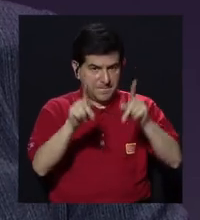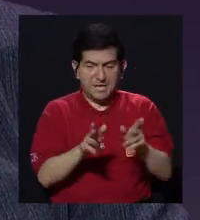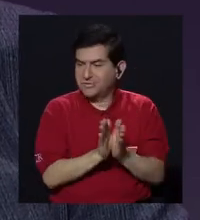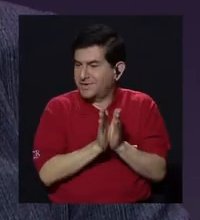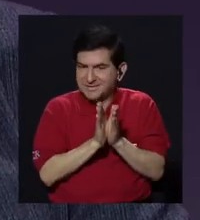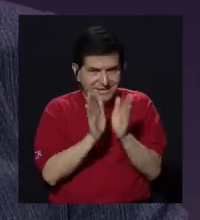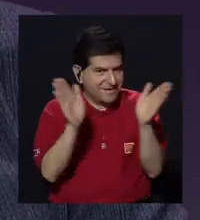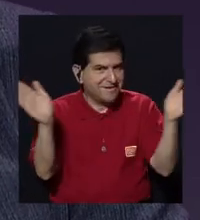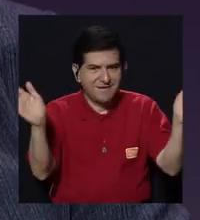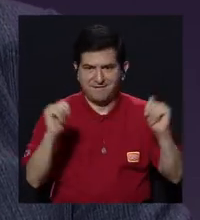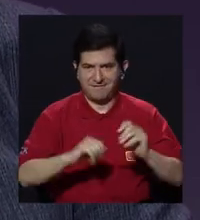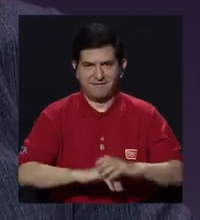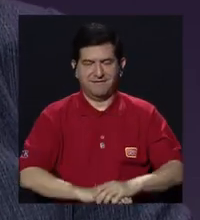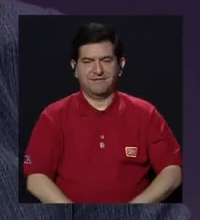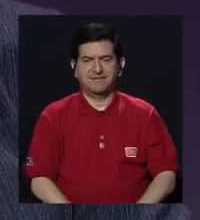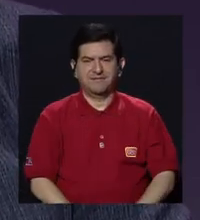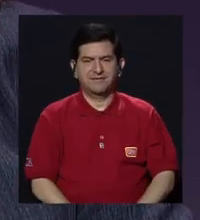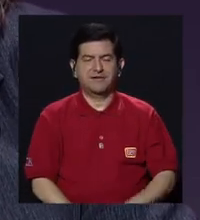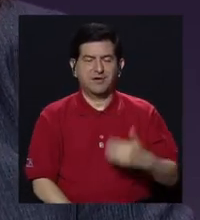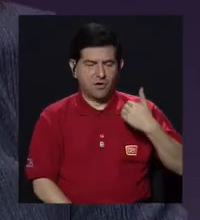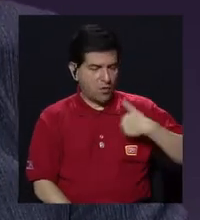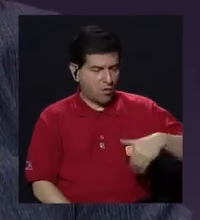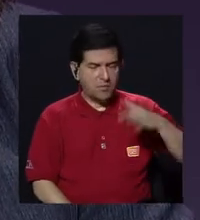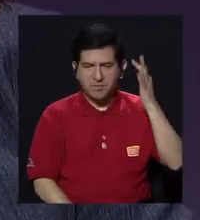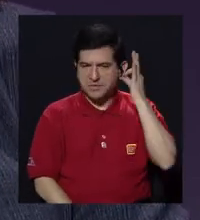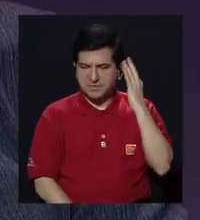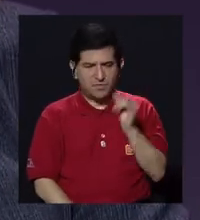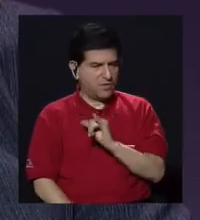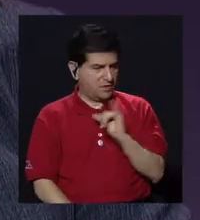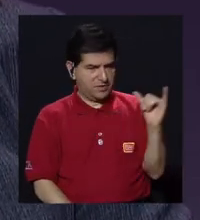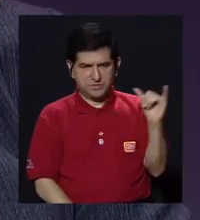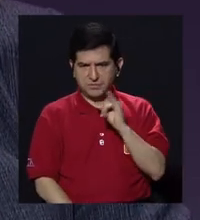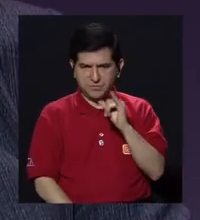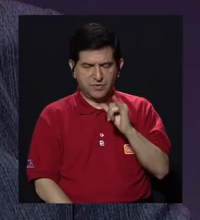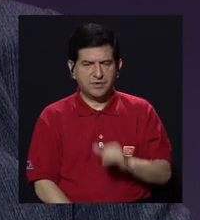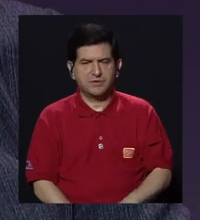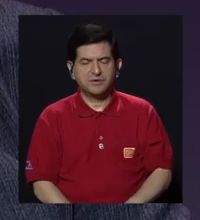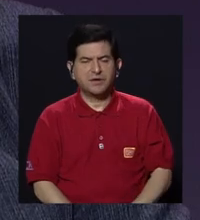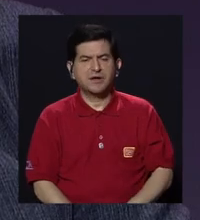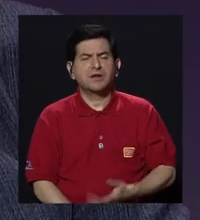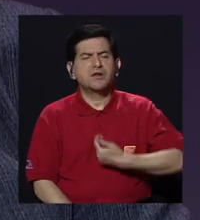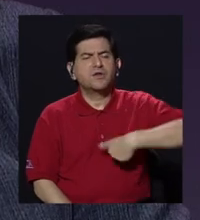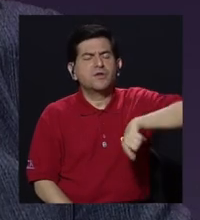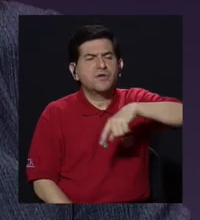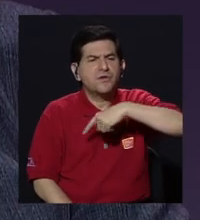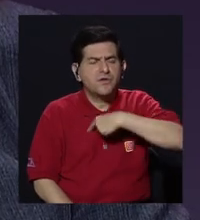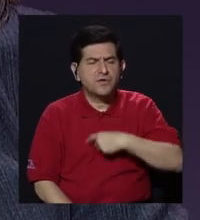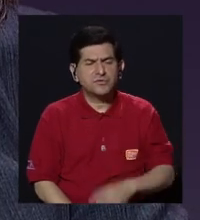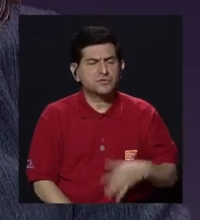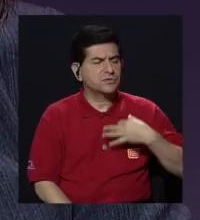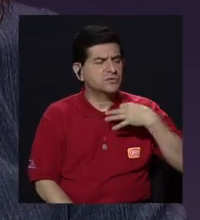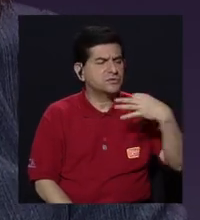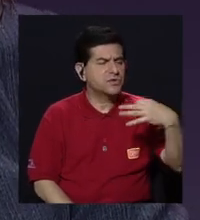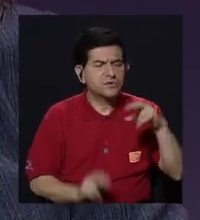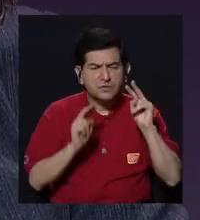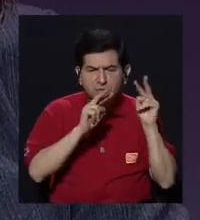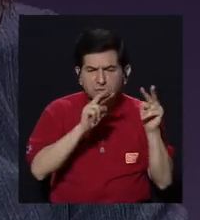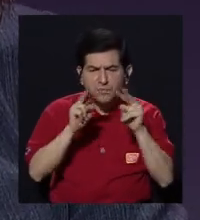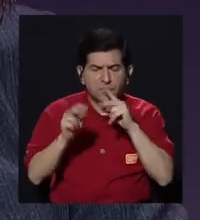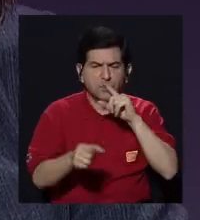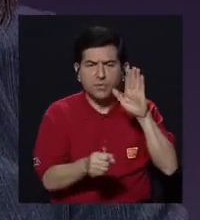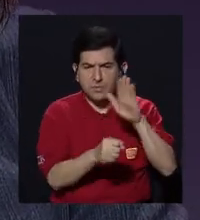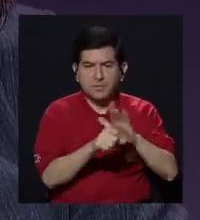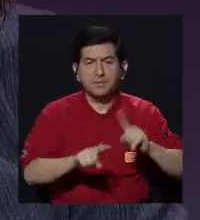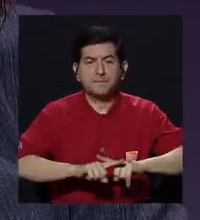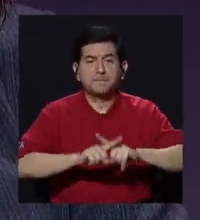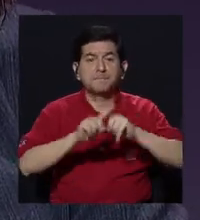las personas trabajadoras en general, tanto hombres como mujeres, Velamos día a día por ese